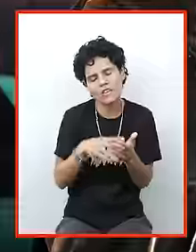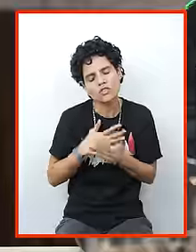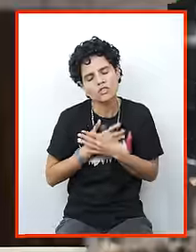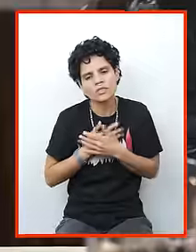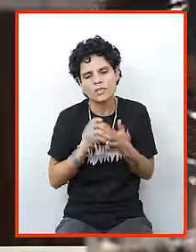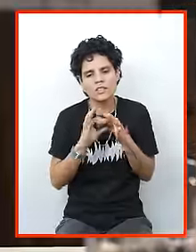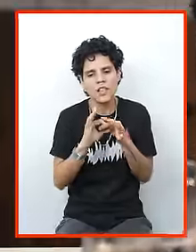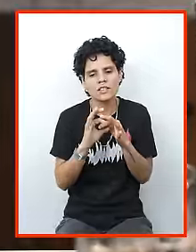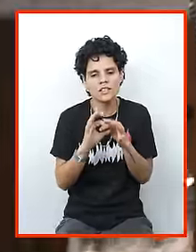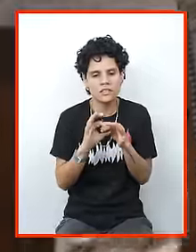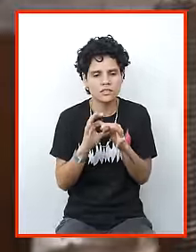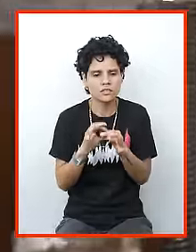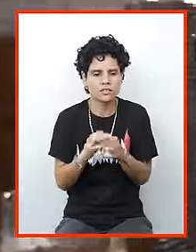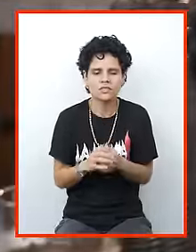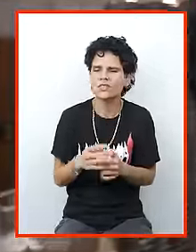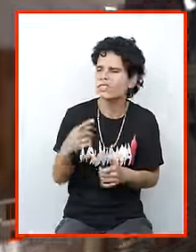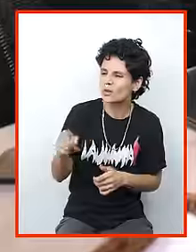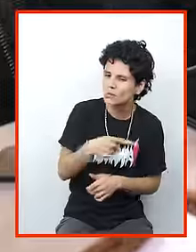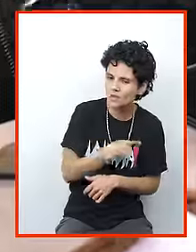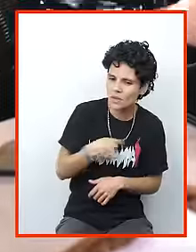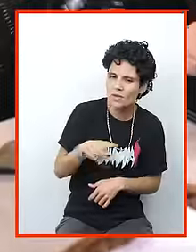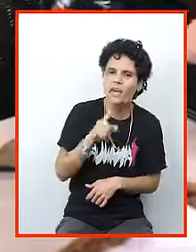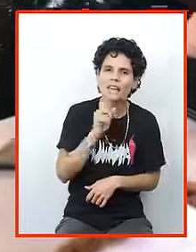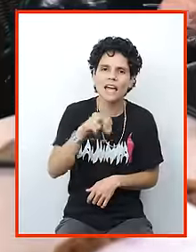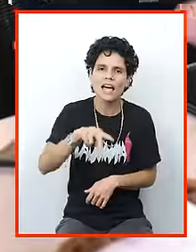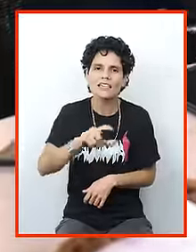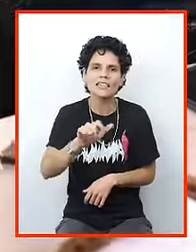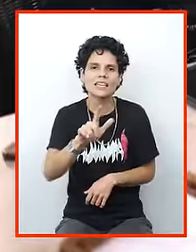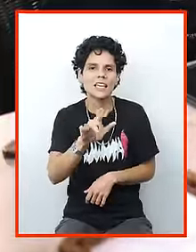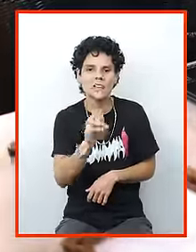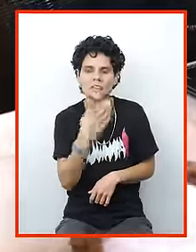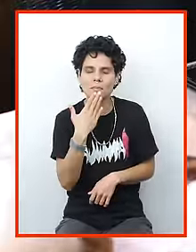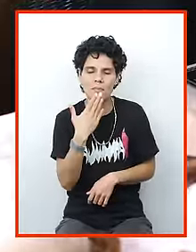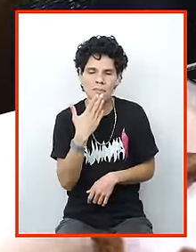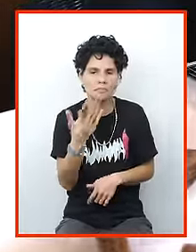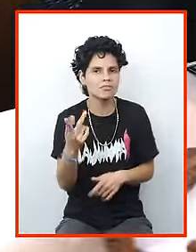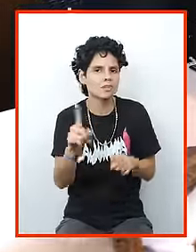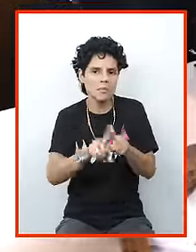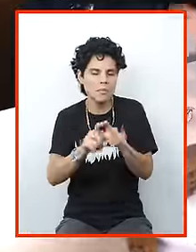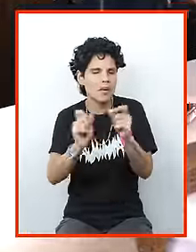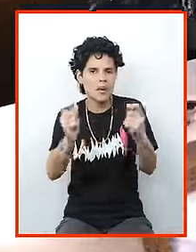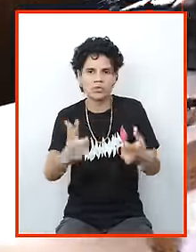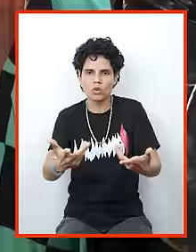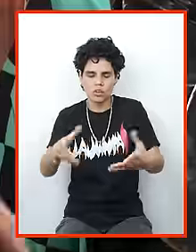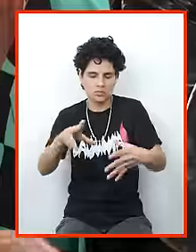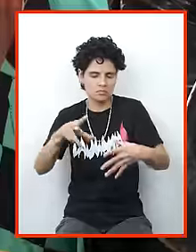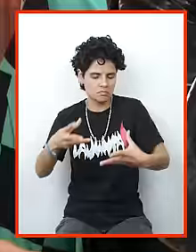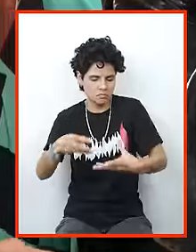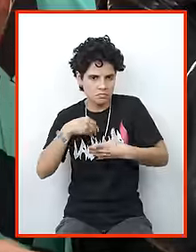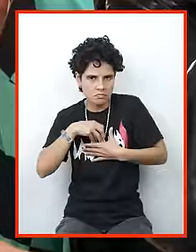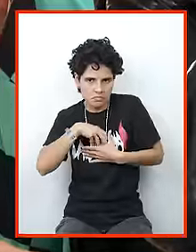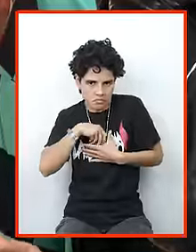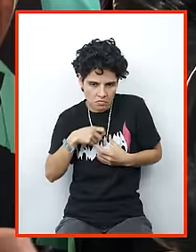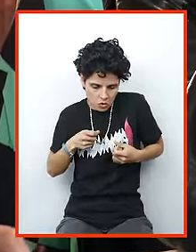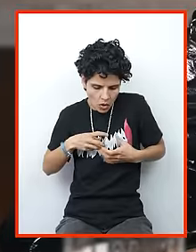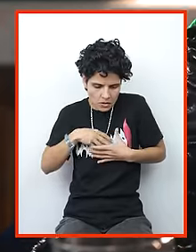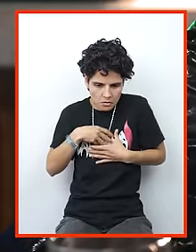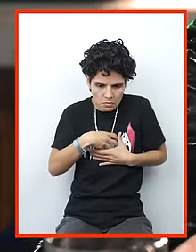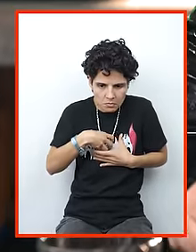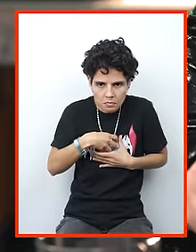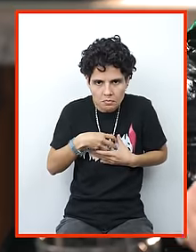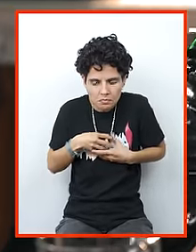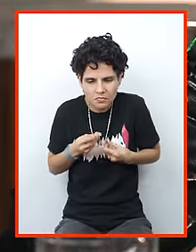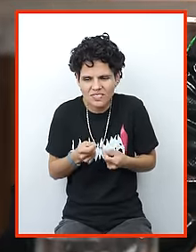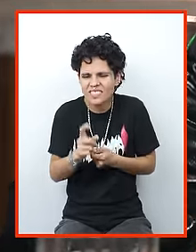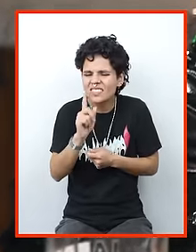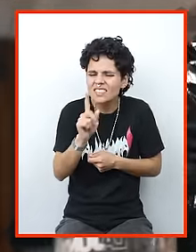quiero caleta. ¿Cómo que se llama este socio? El Tanjiro. ¿Y Tanjiro también? También. A Tanjiro también, como amuleto de... Protegiendo de los